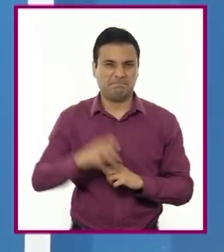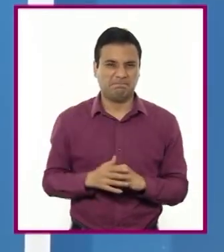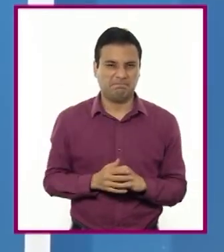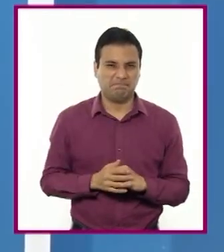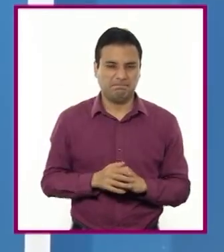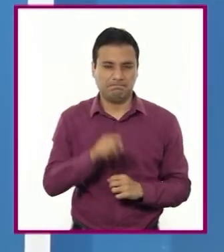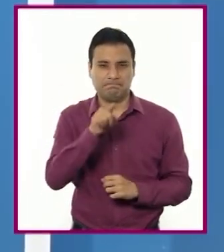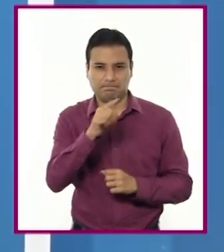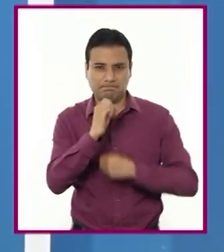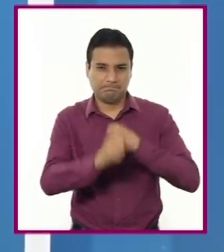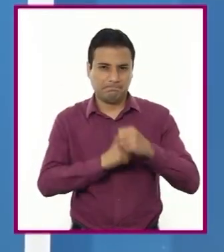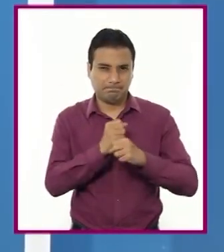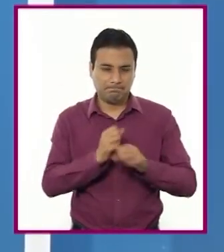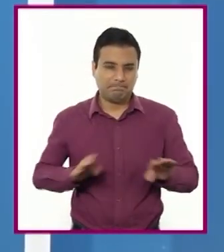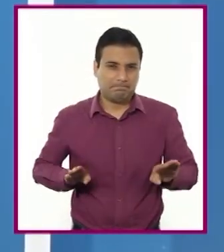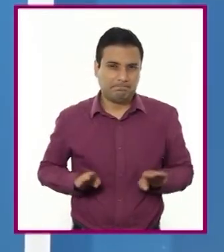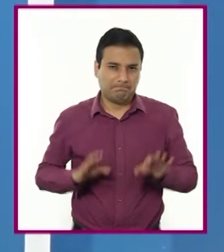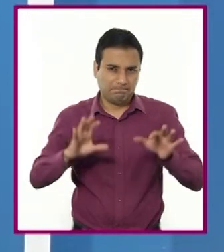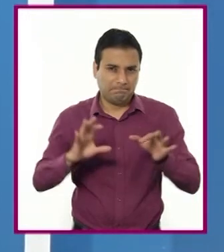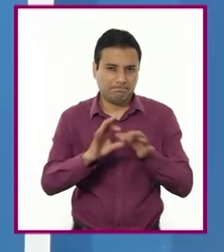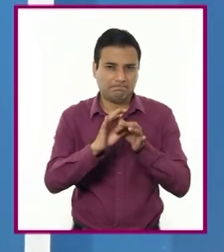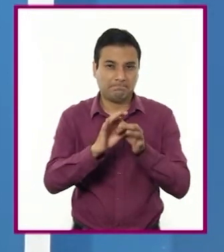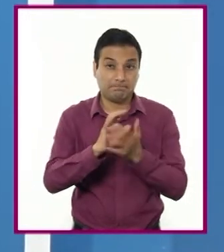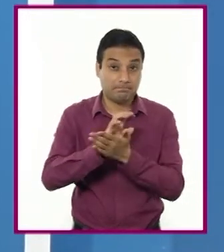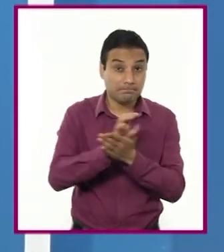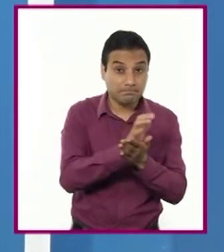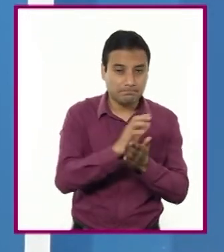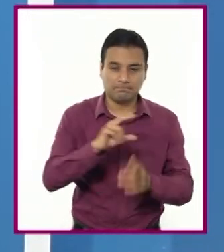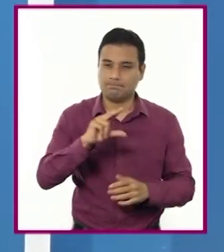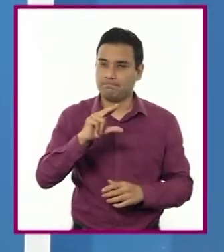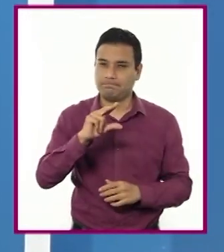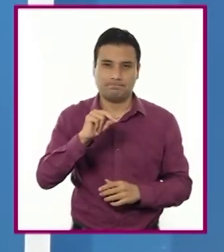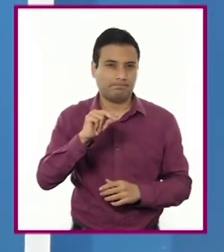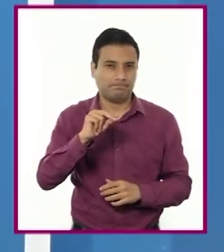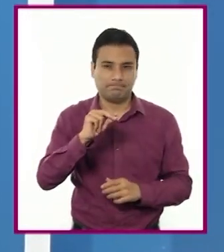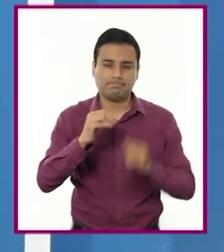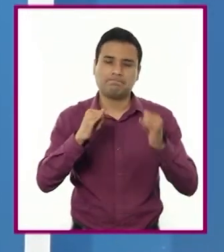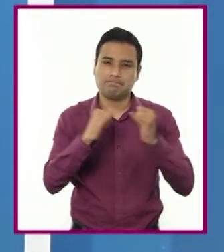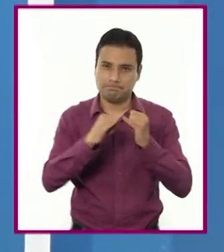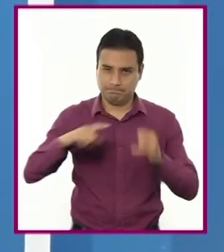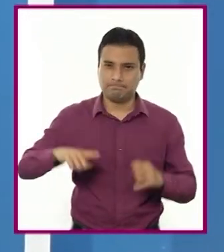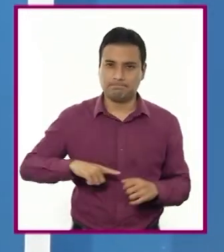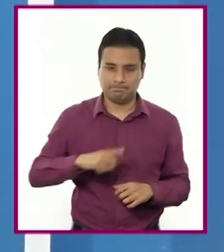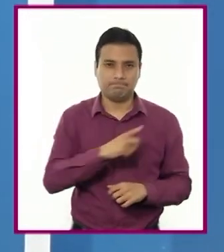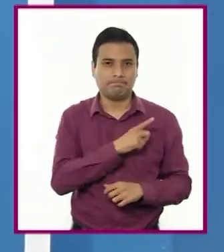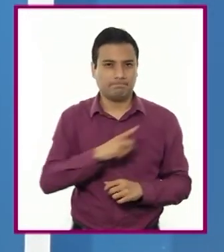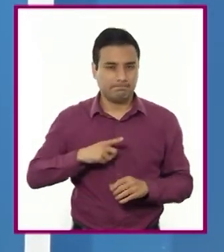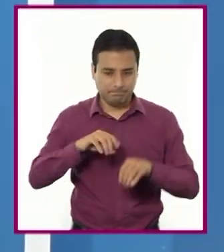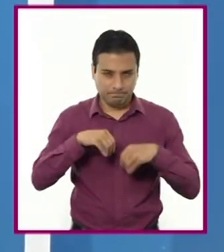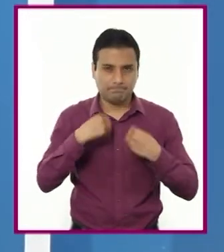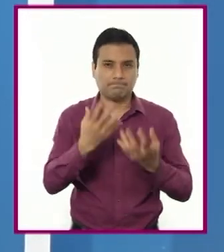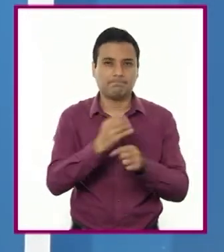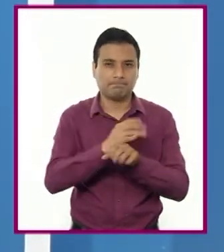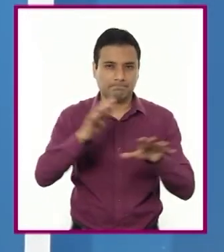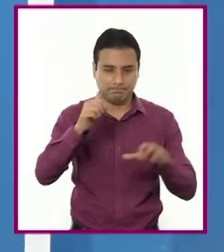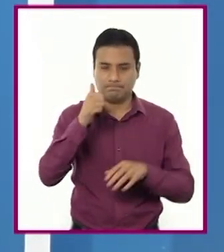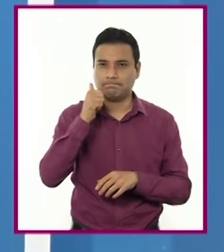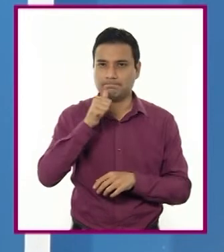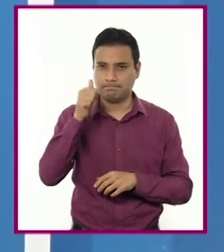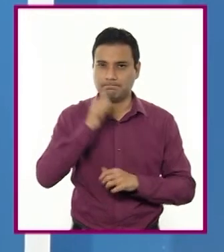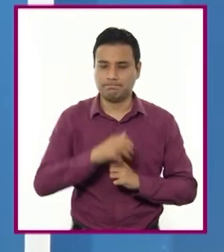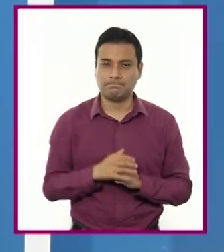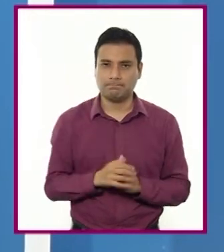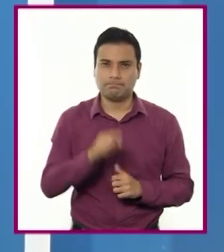y su momento de vida y libre de discriminación por parte de las instituciones sanitarias. A su vez, es su deber exigir